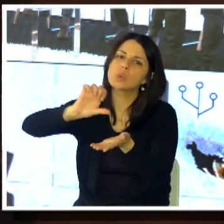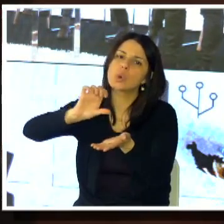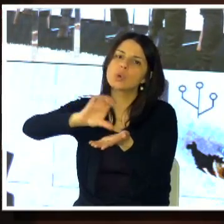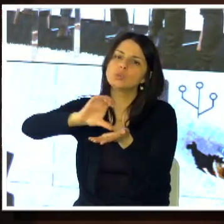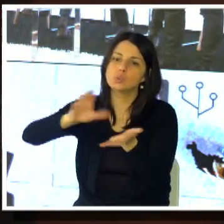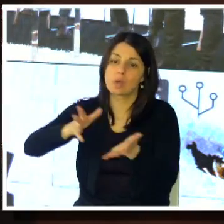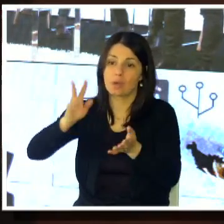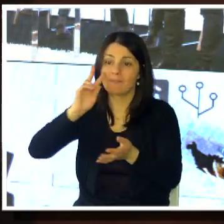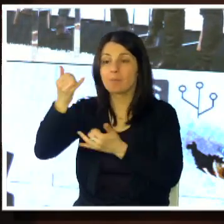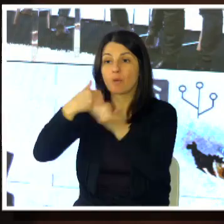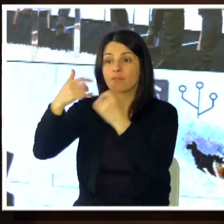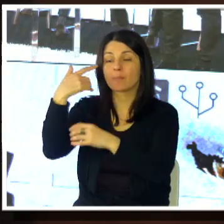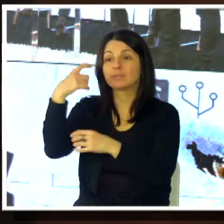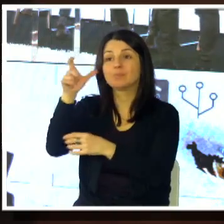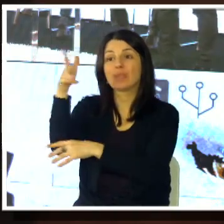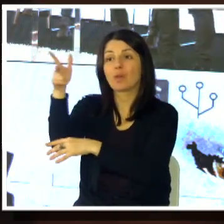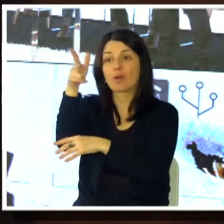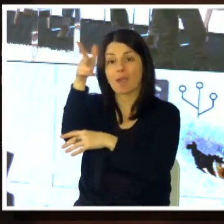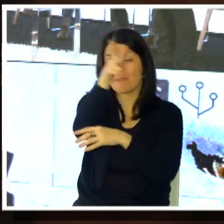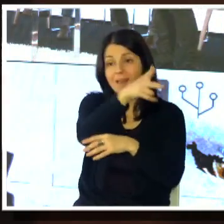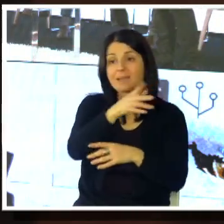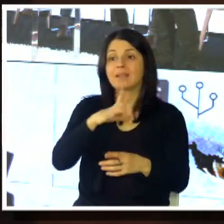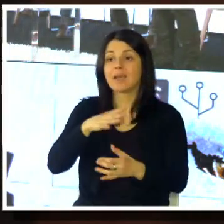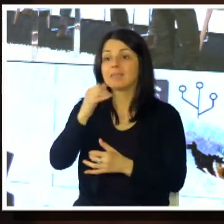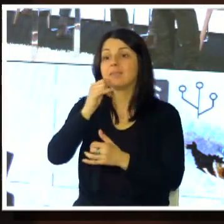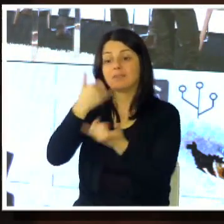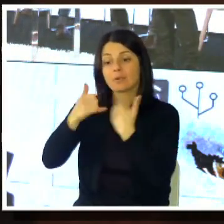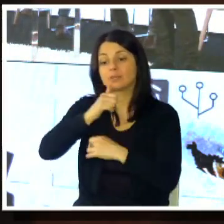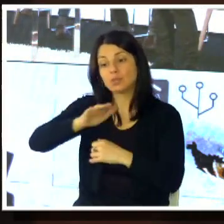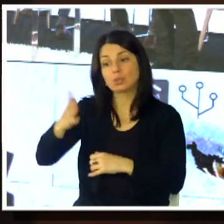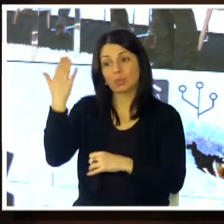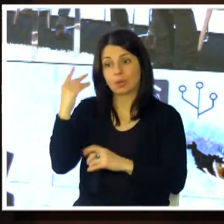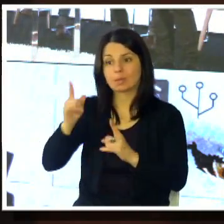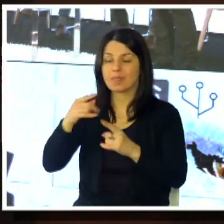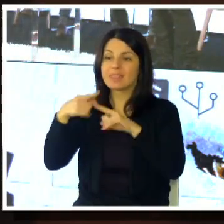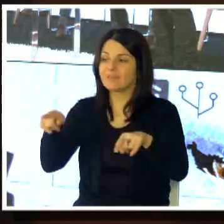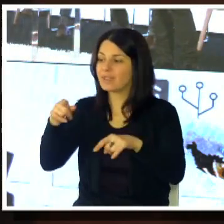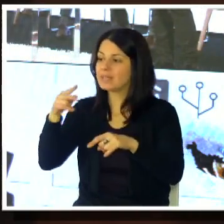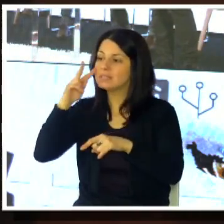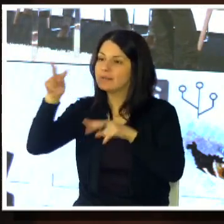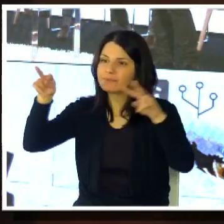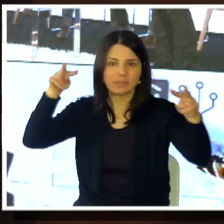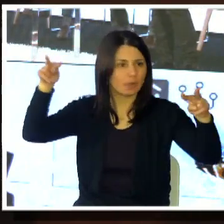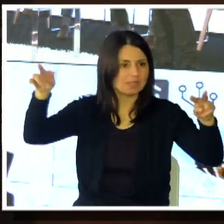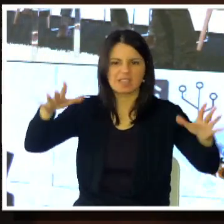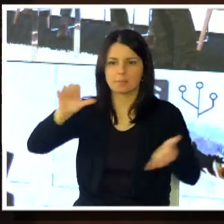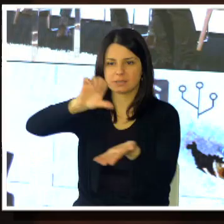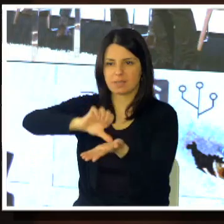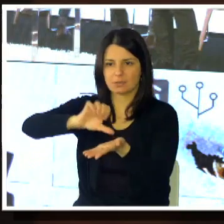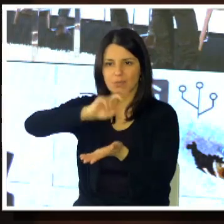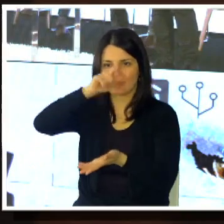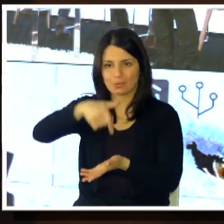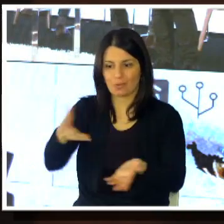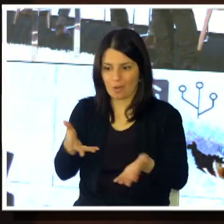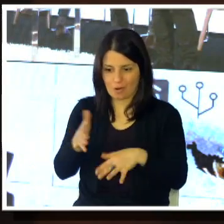las videocámaras, tenemos información histórica y tenemos diferentes vistas sobre lo que está pasando en Montevideo en este momento. Tenemos información